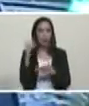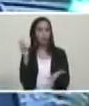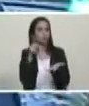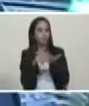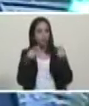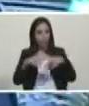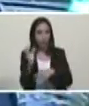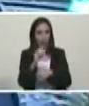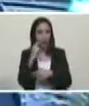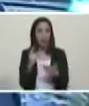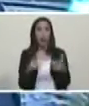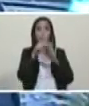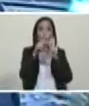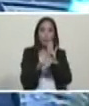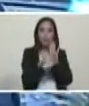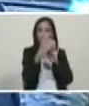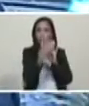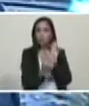que tiene una programación